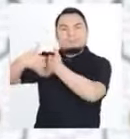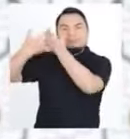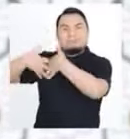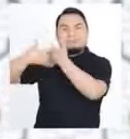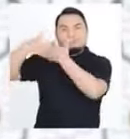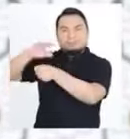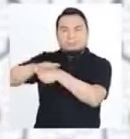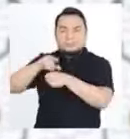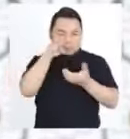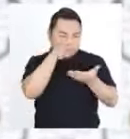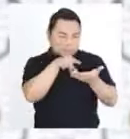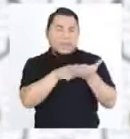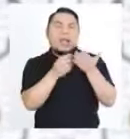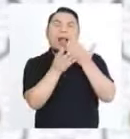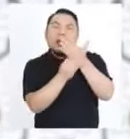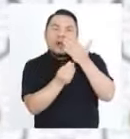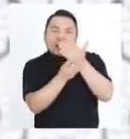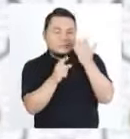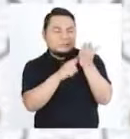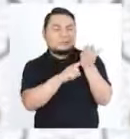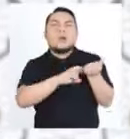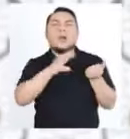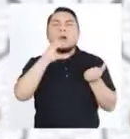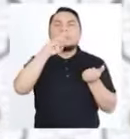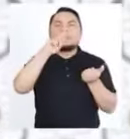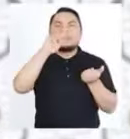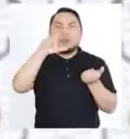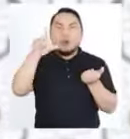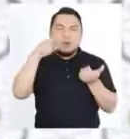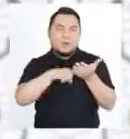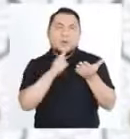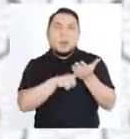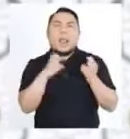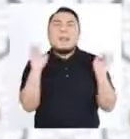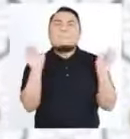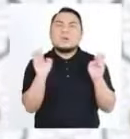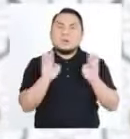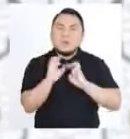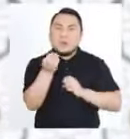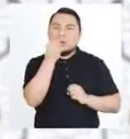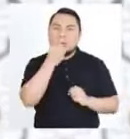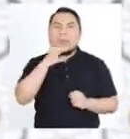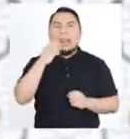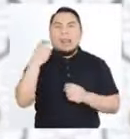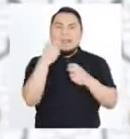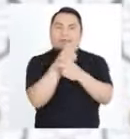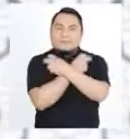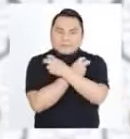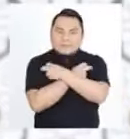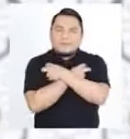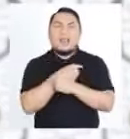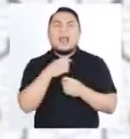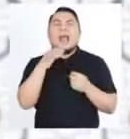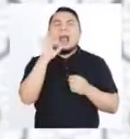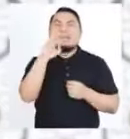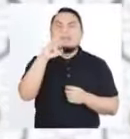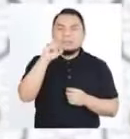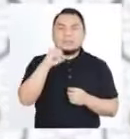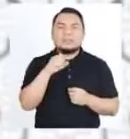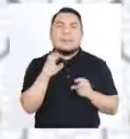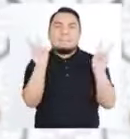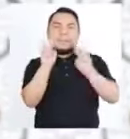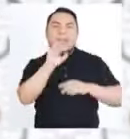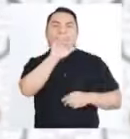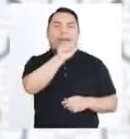procesada. Tiene grasa, colesterol, sodio, carbohidratos, proteínas, calcio, fósforo, vitamina